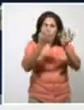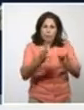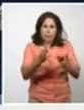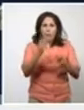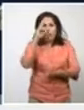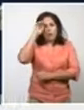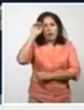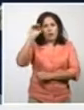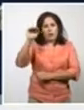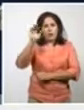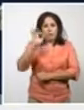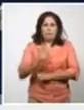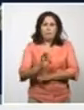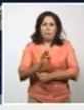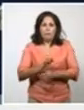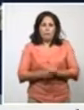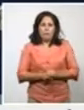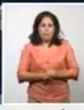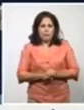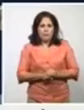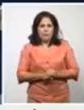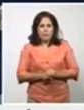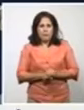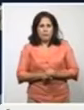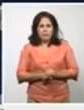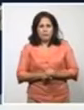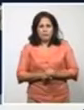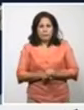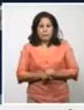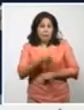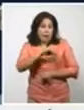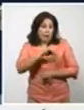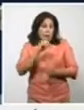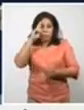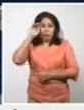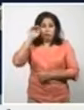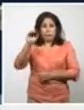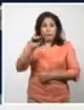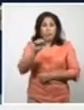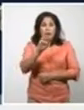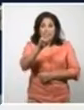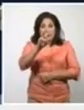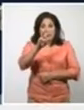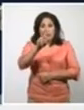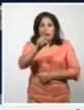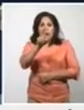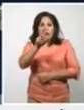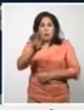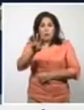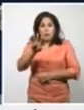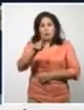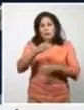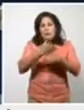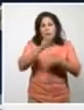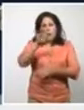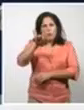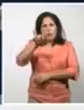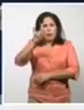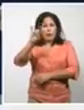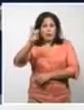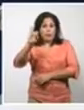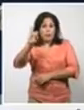ingresados en el día de ayer. De ellos, 314, o sea, el